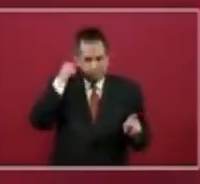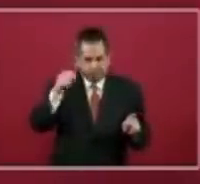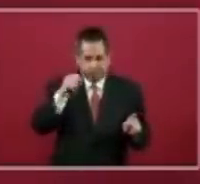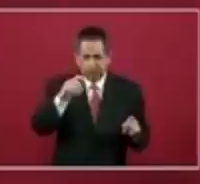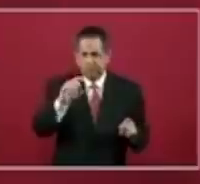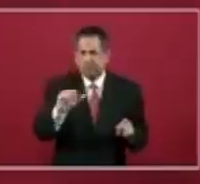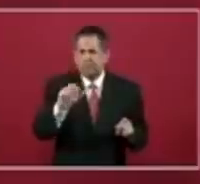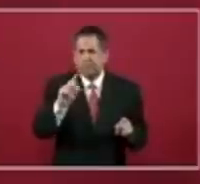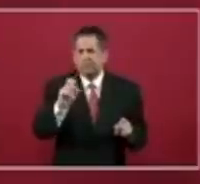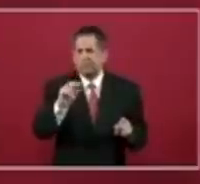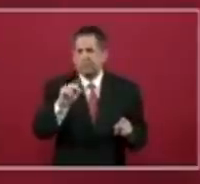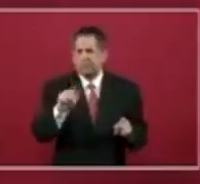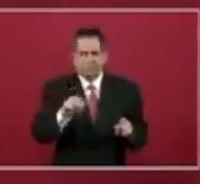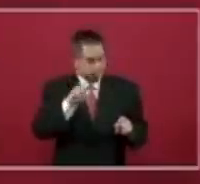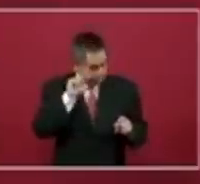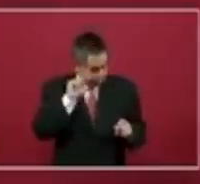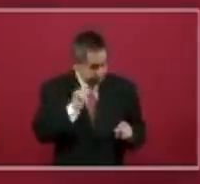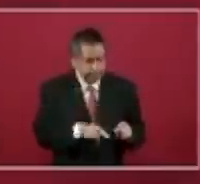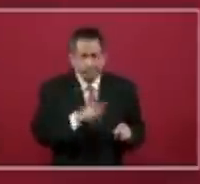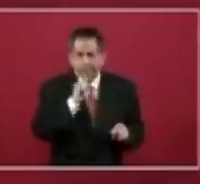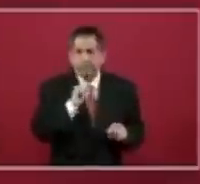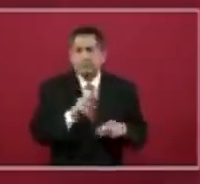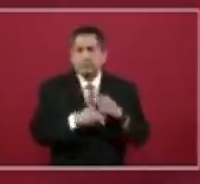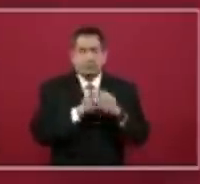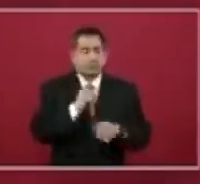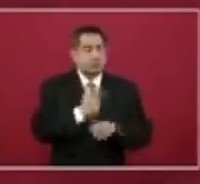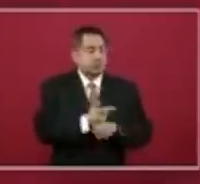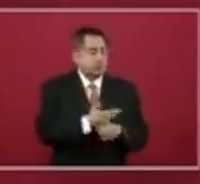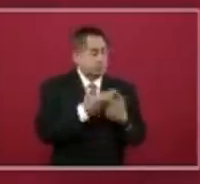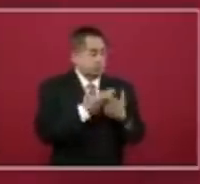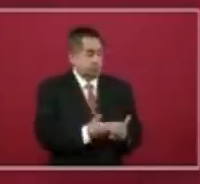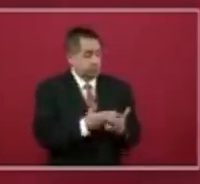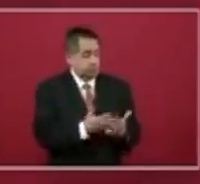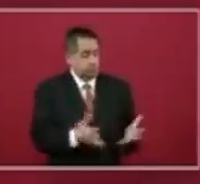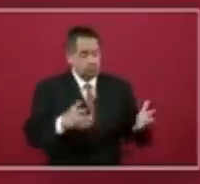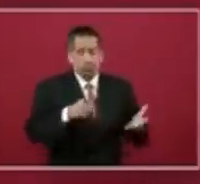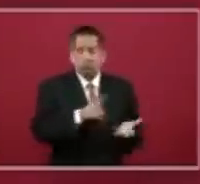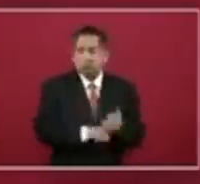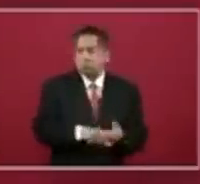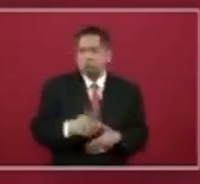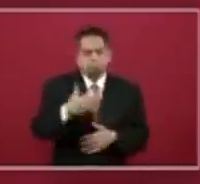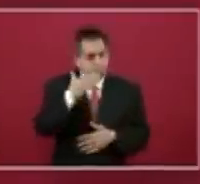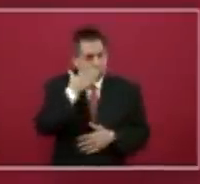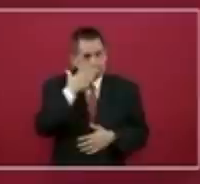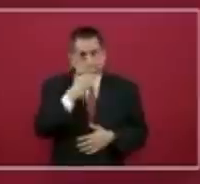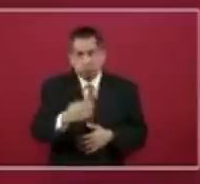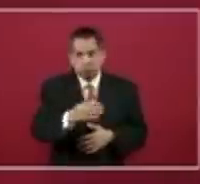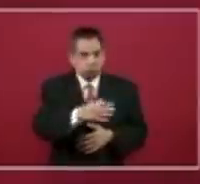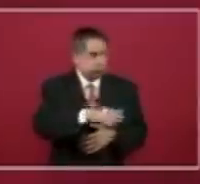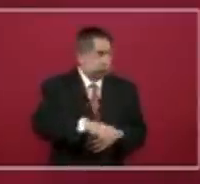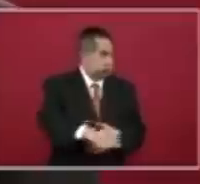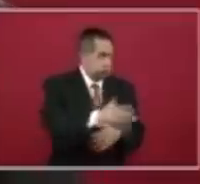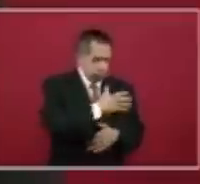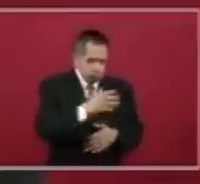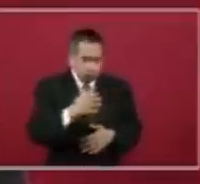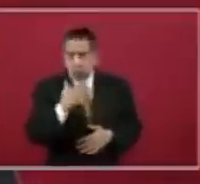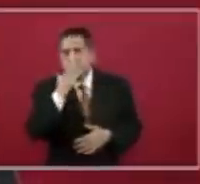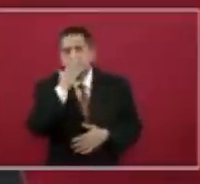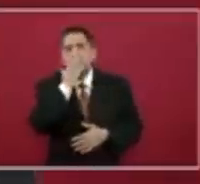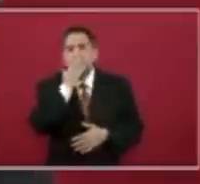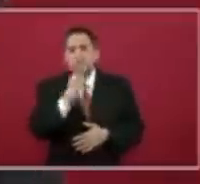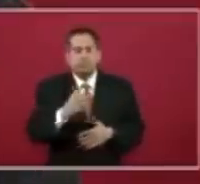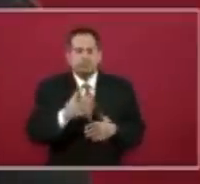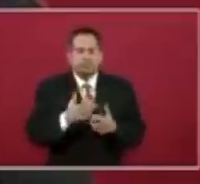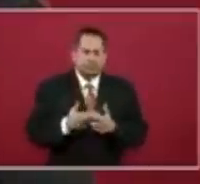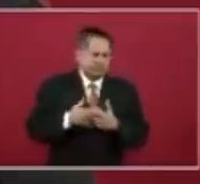Cárdenas, se hizo un descubrimiento, resultó muy bueno el campo, se está evaluando el